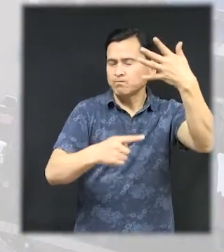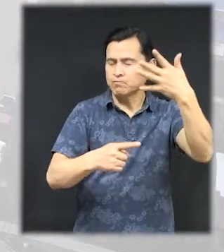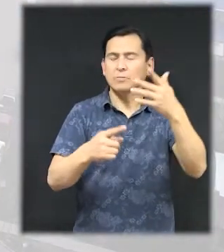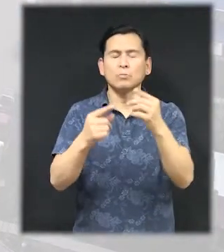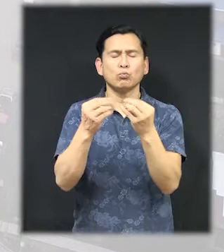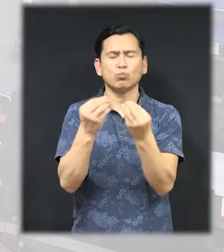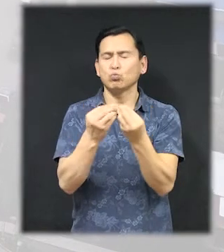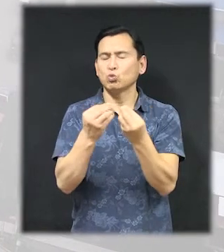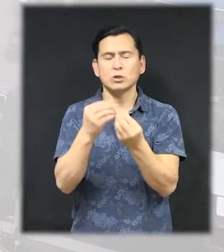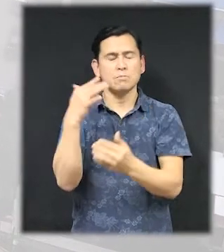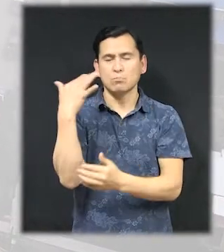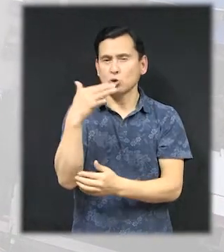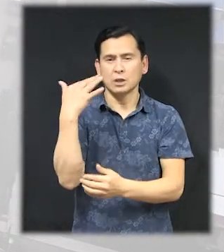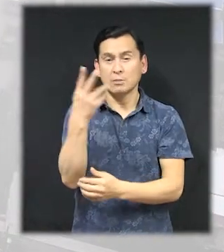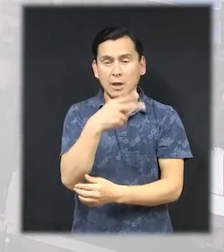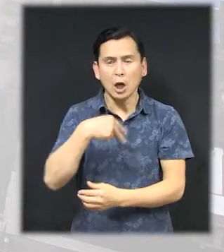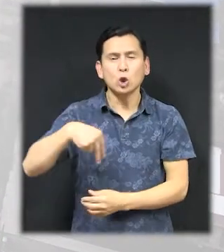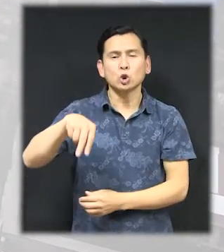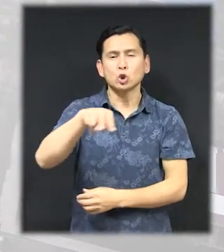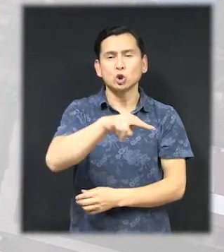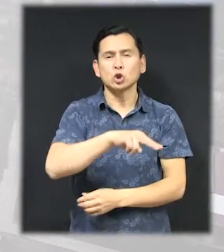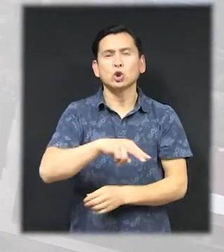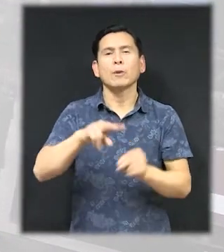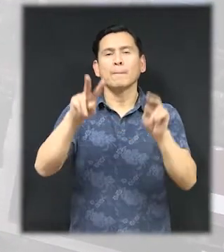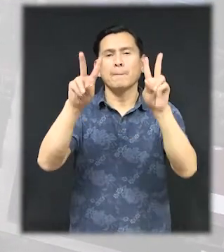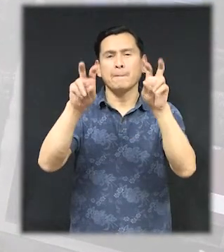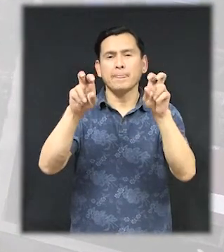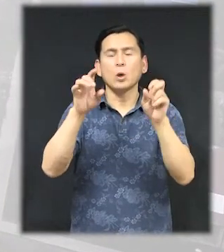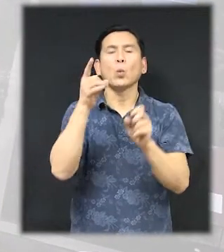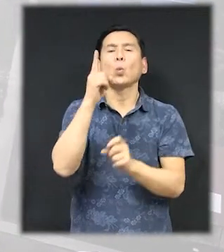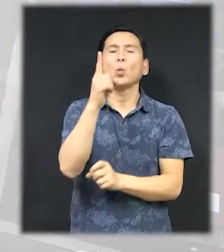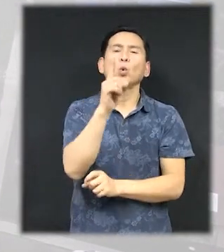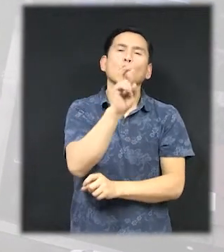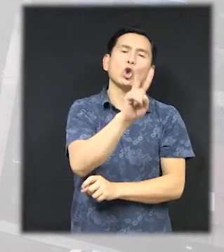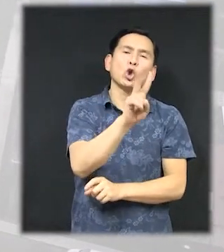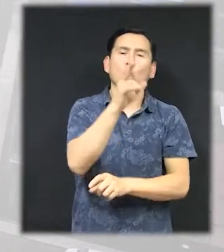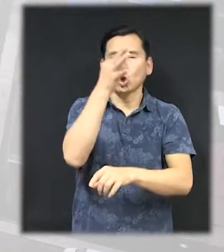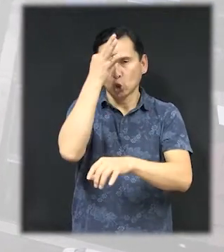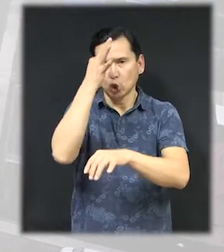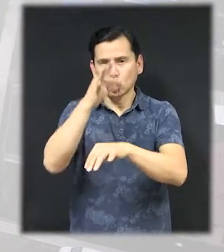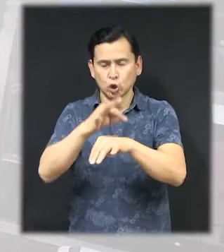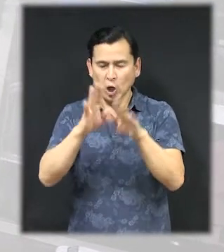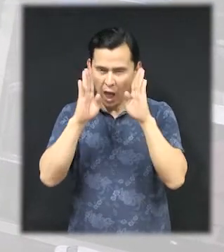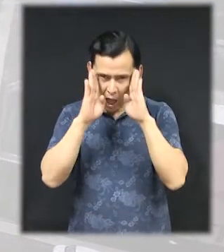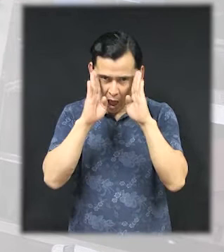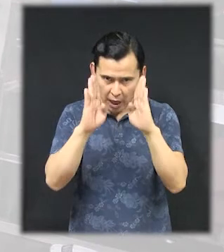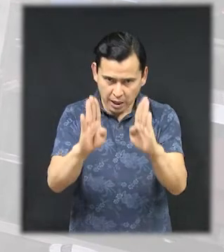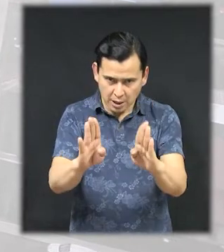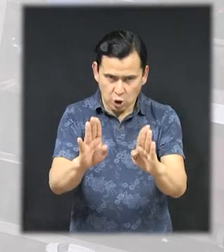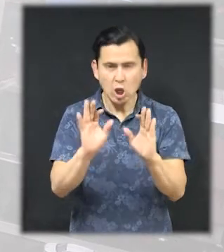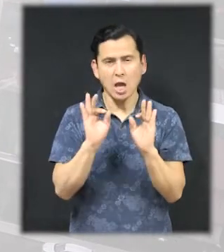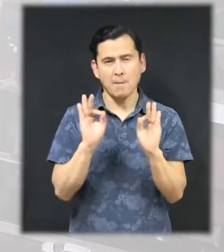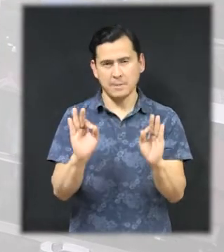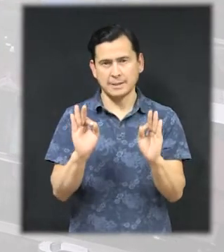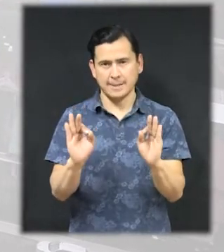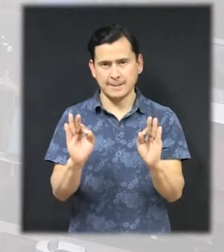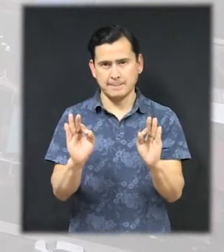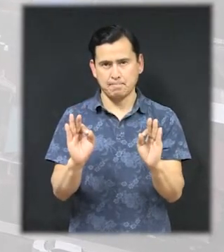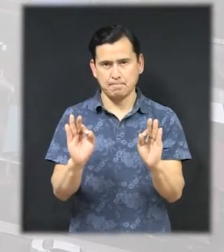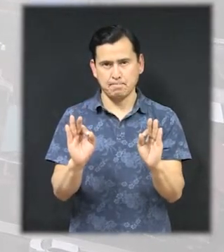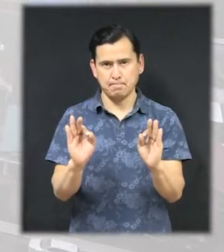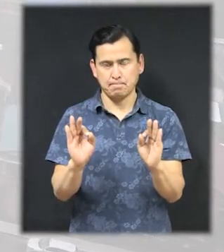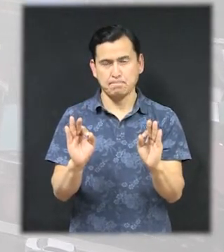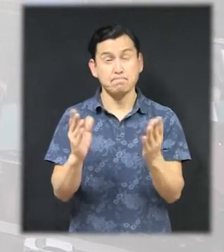Hay un sinnúmero de actividades de las especialidades médicas que están señaladas en este cuadro, en el cual se da